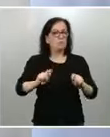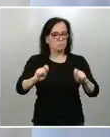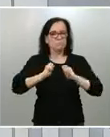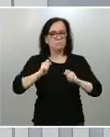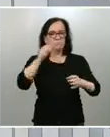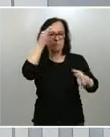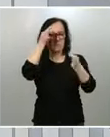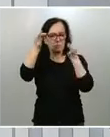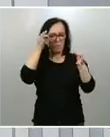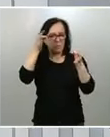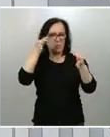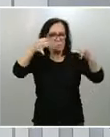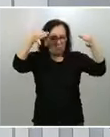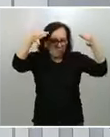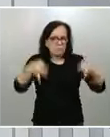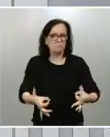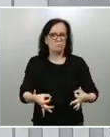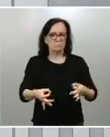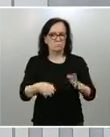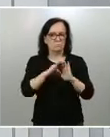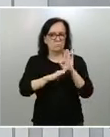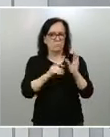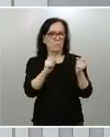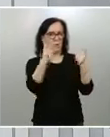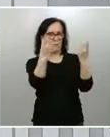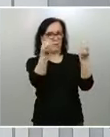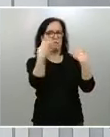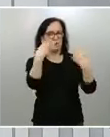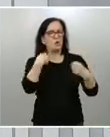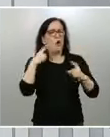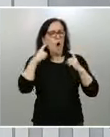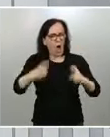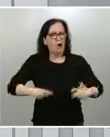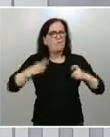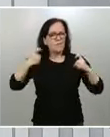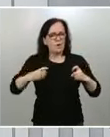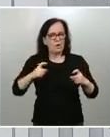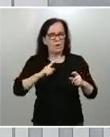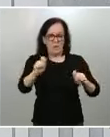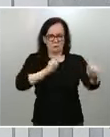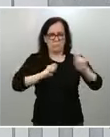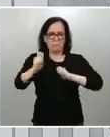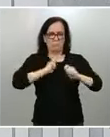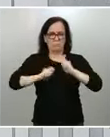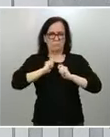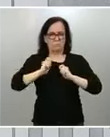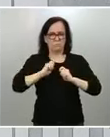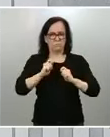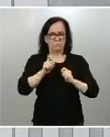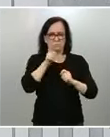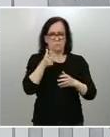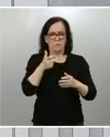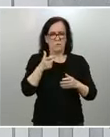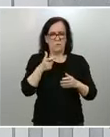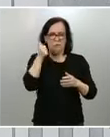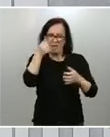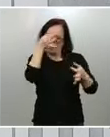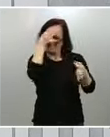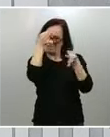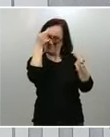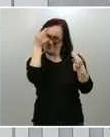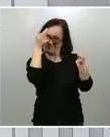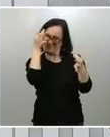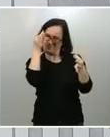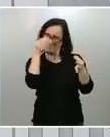verídicos me consta el esfuerzo que están haciendo para entregarlos cada vez más ajustados aquellos requisitos que los hacemos